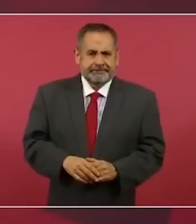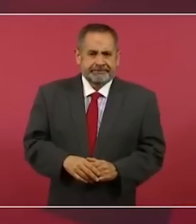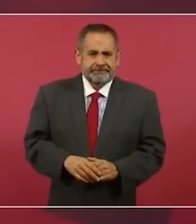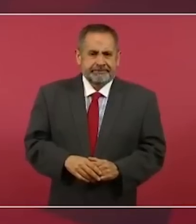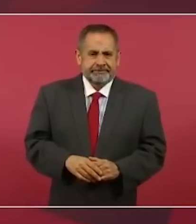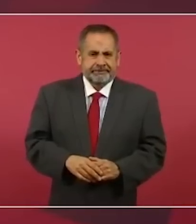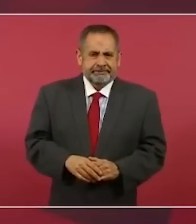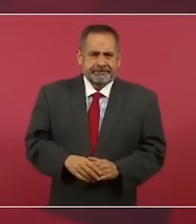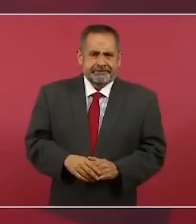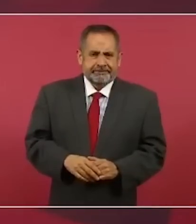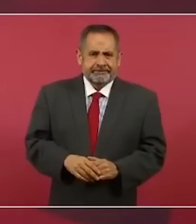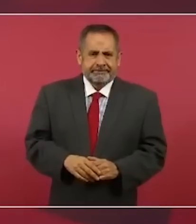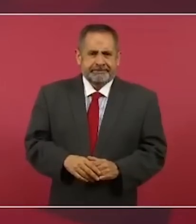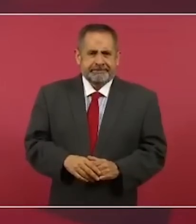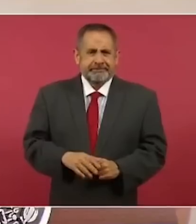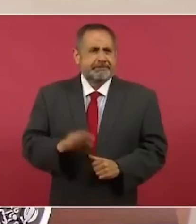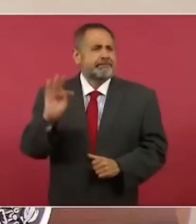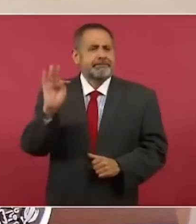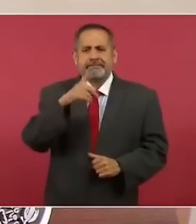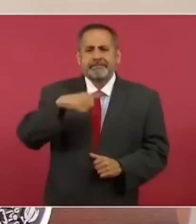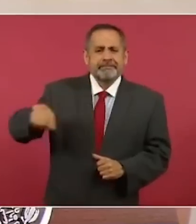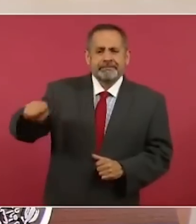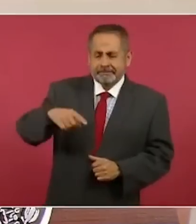quien tenga un abuelo migrante,